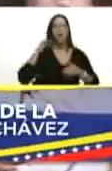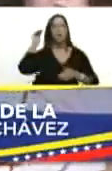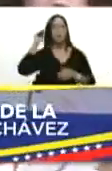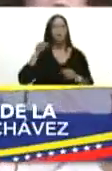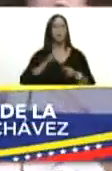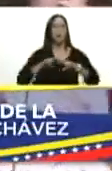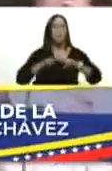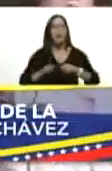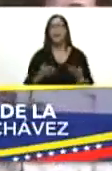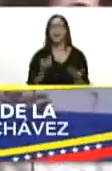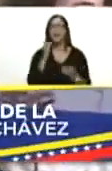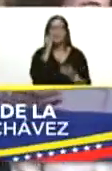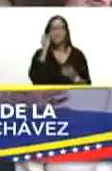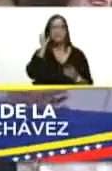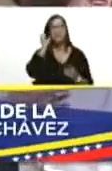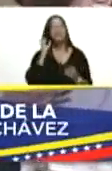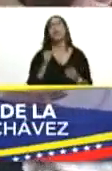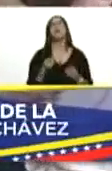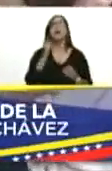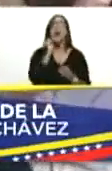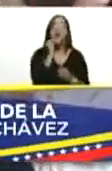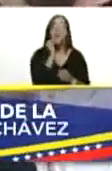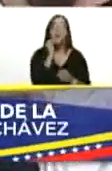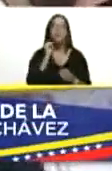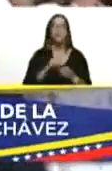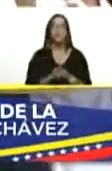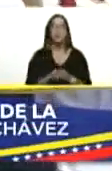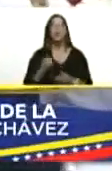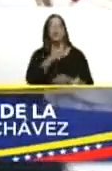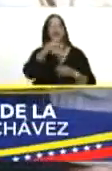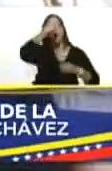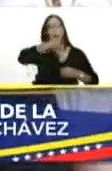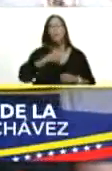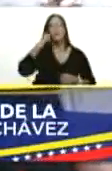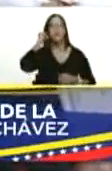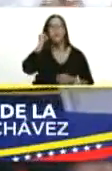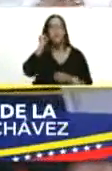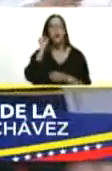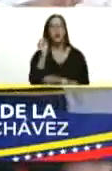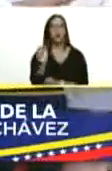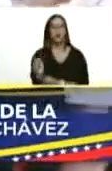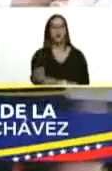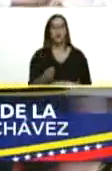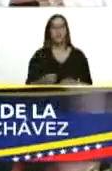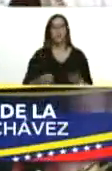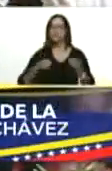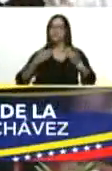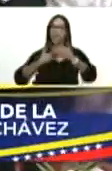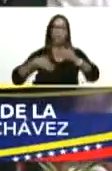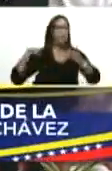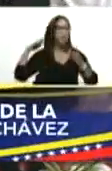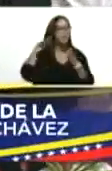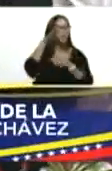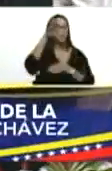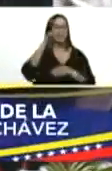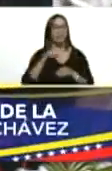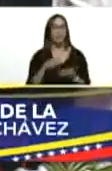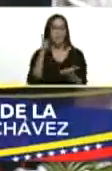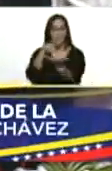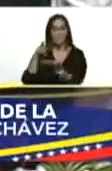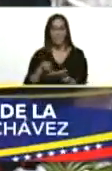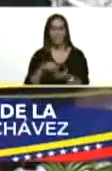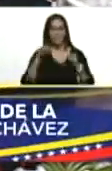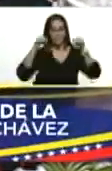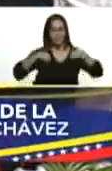niños, para las niñas, para la juventud y para los hombres y mujeres del horizonte presente y